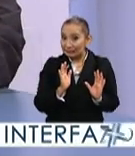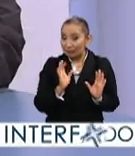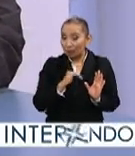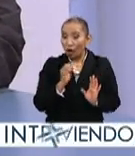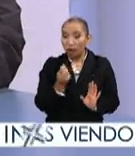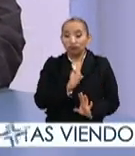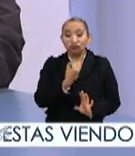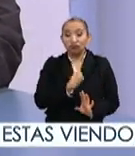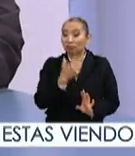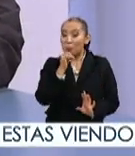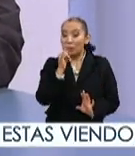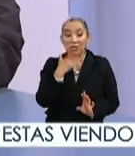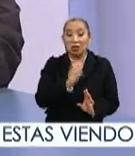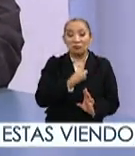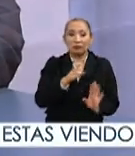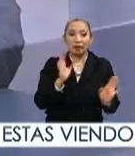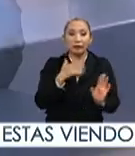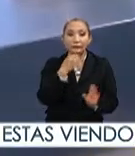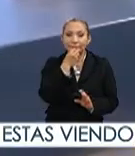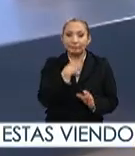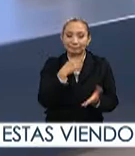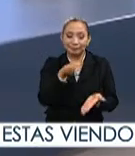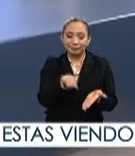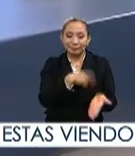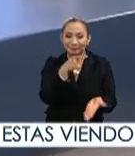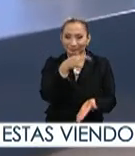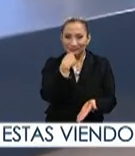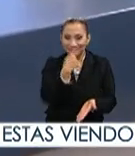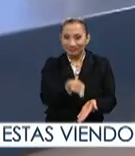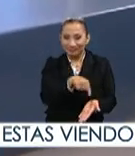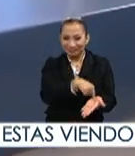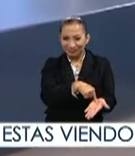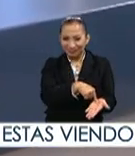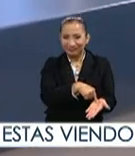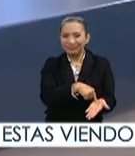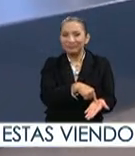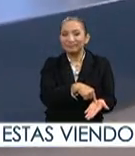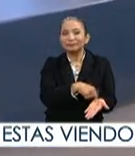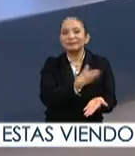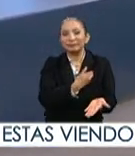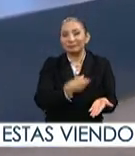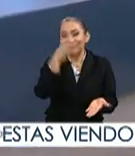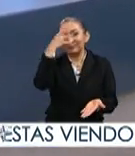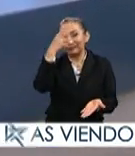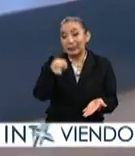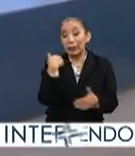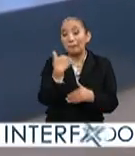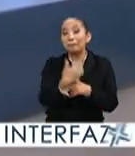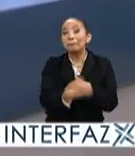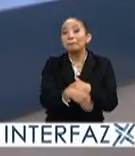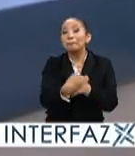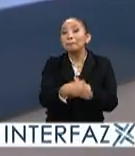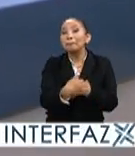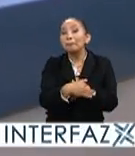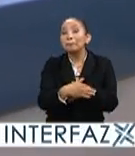cero tolerancia y firma una orden ejecutiva que de manera temporal